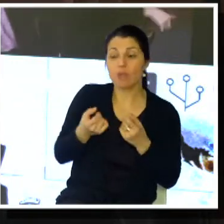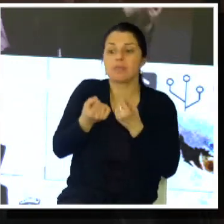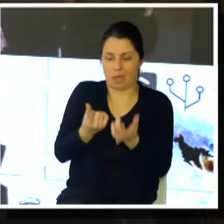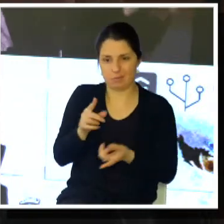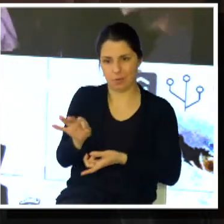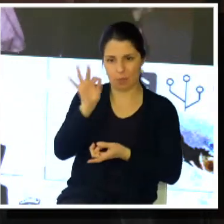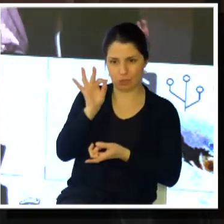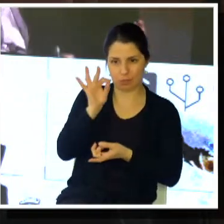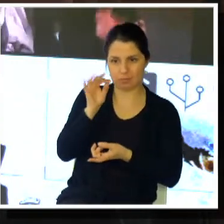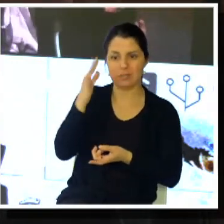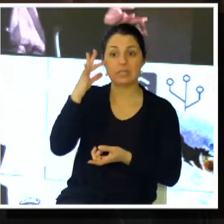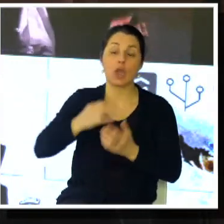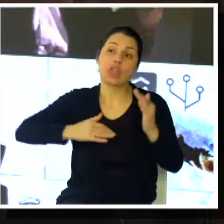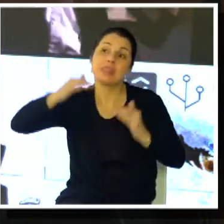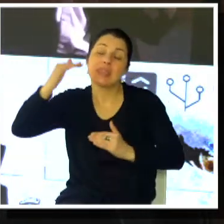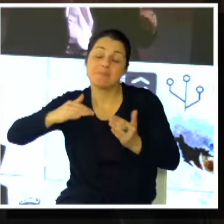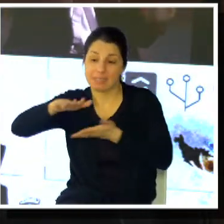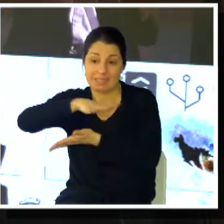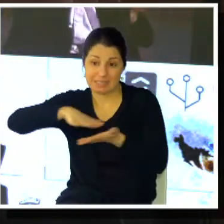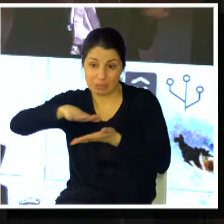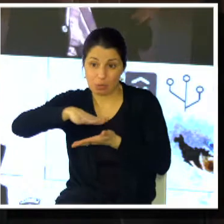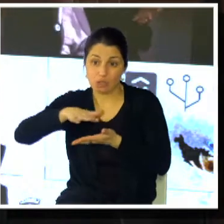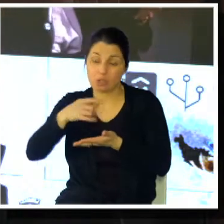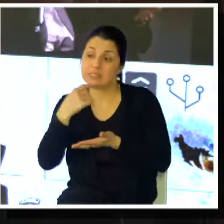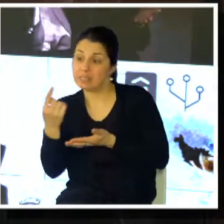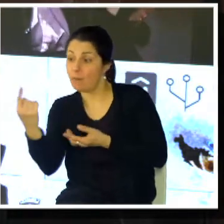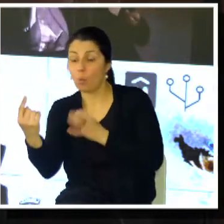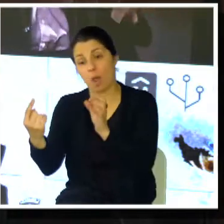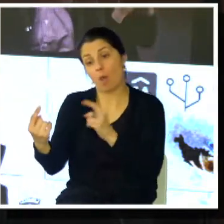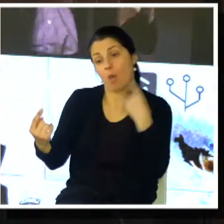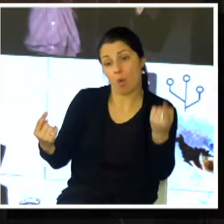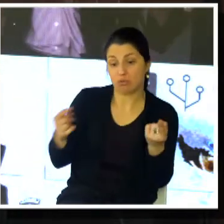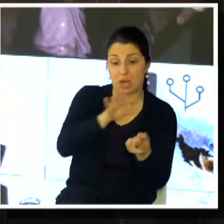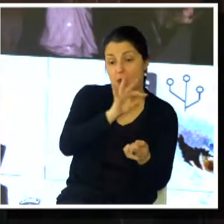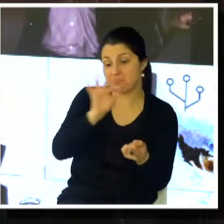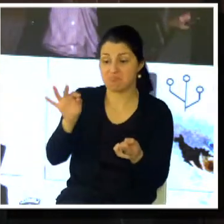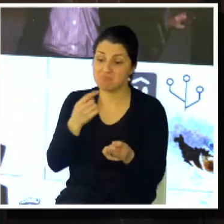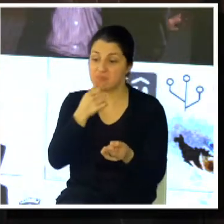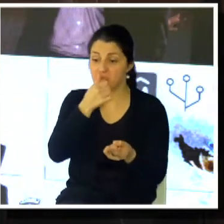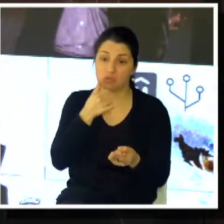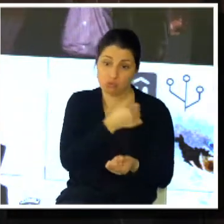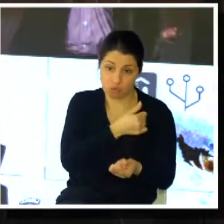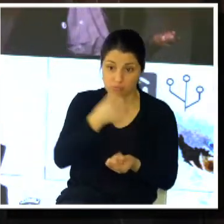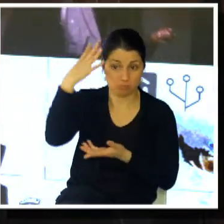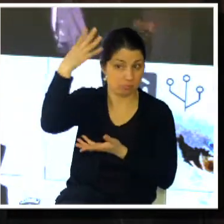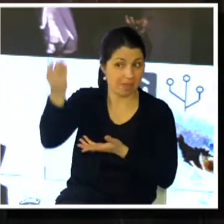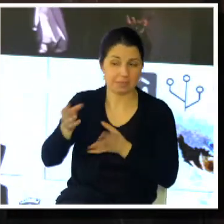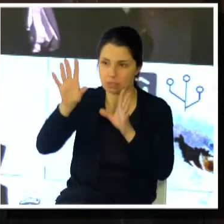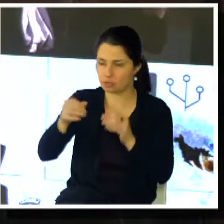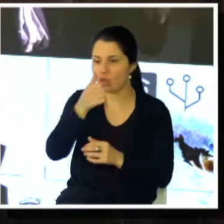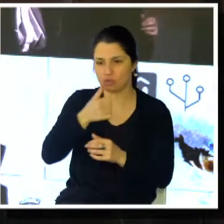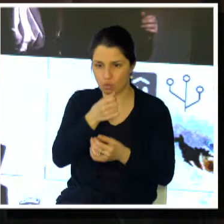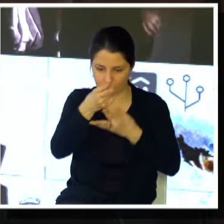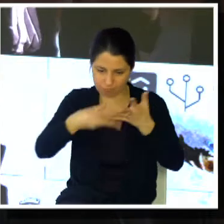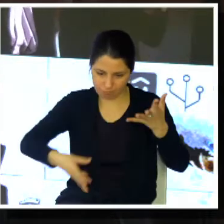Yo creo que dependiendo del caso, ese es el resumen, va a aplicar una u otra solución. Antel obviamente todo ese portfolio de soluciones la